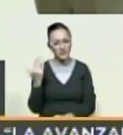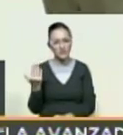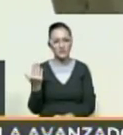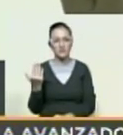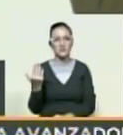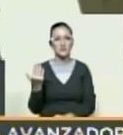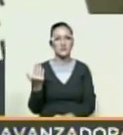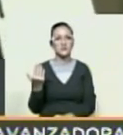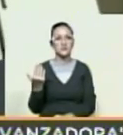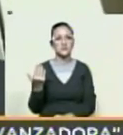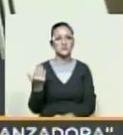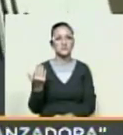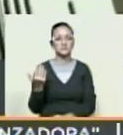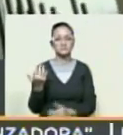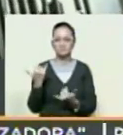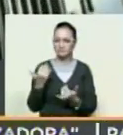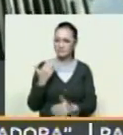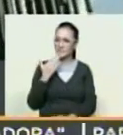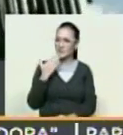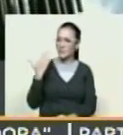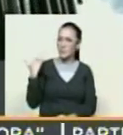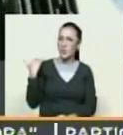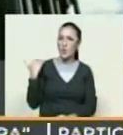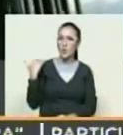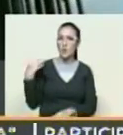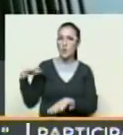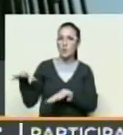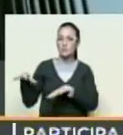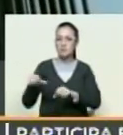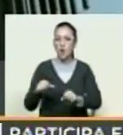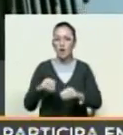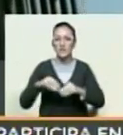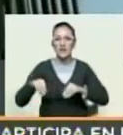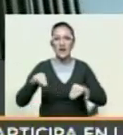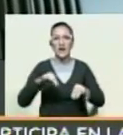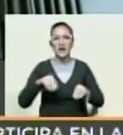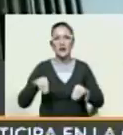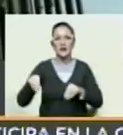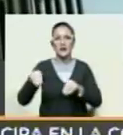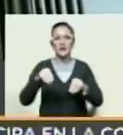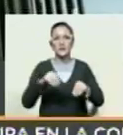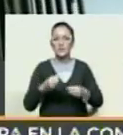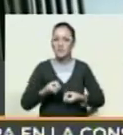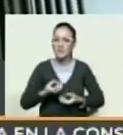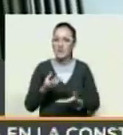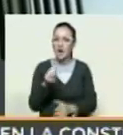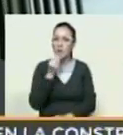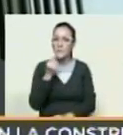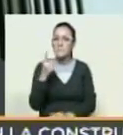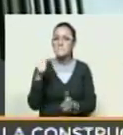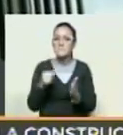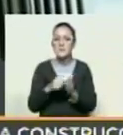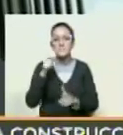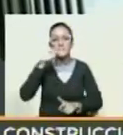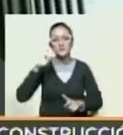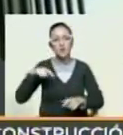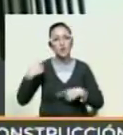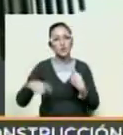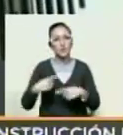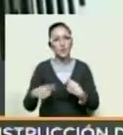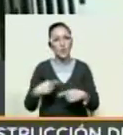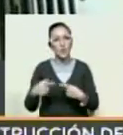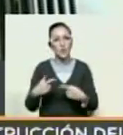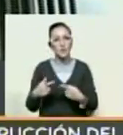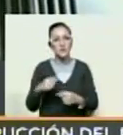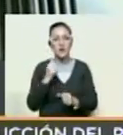que tristemente, recientemente fue invadida en sus terrenos, y que da de comer a 1000 personas todos los días, que